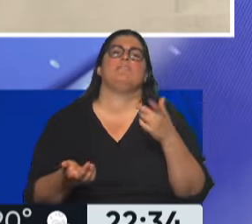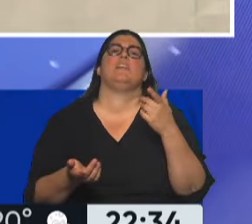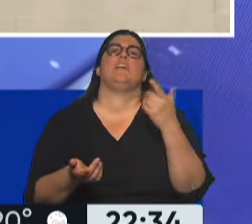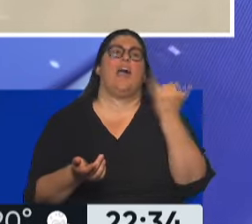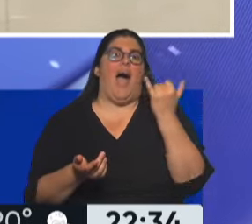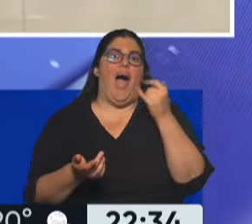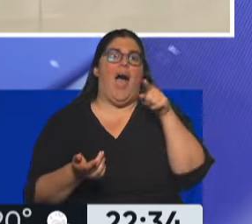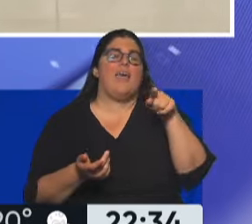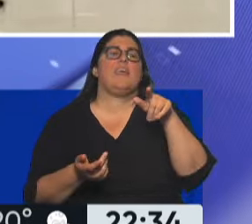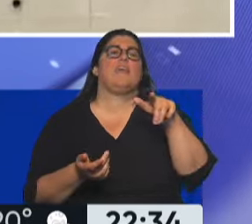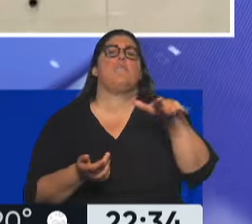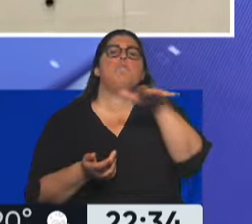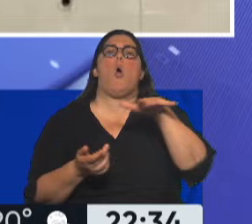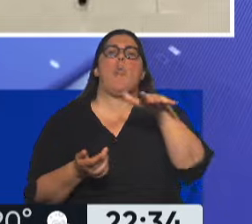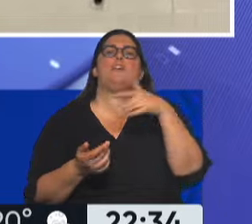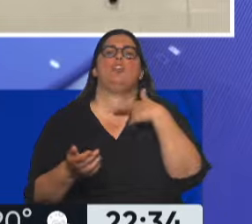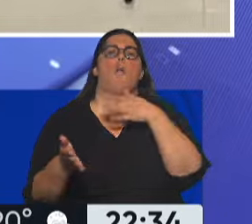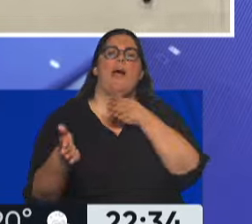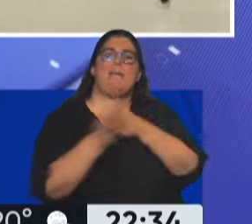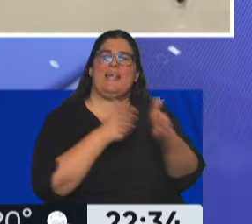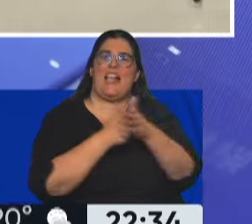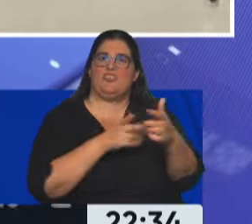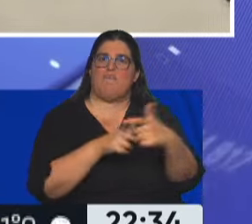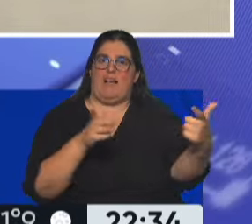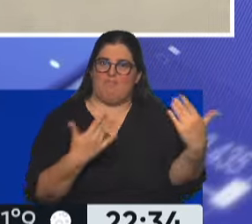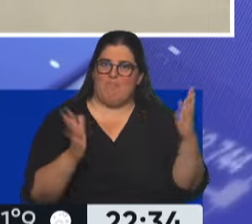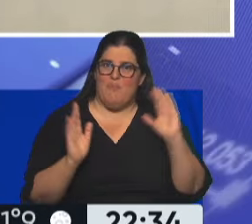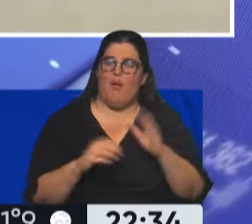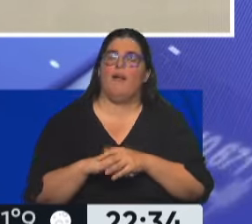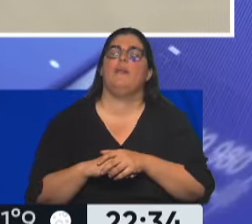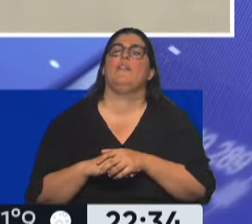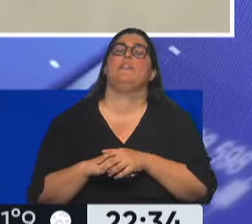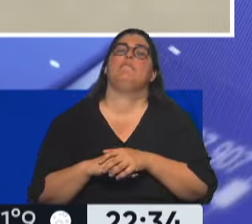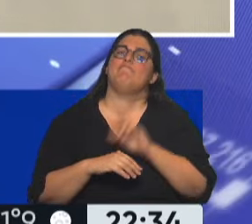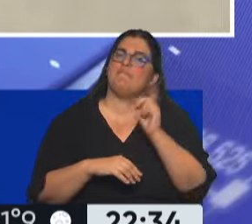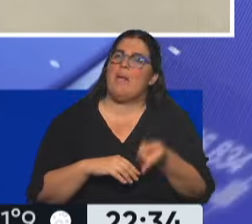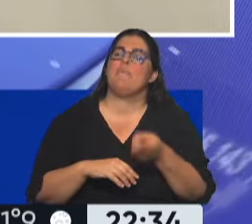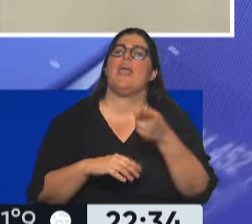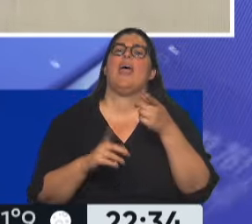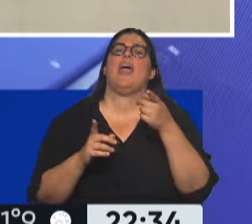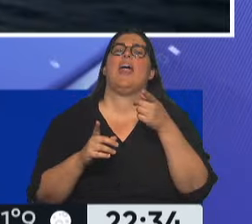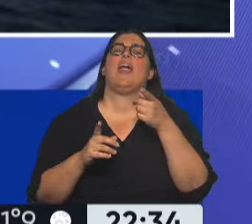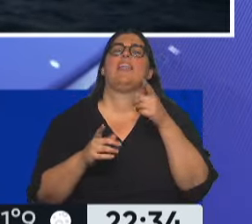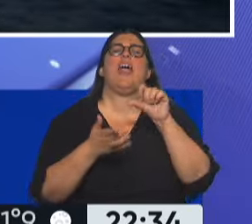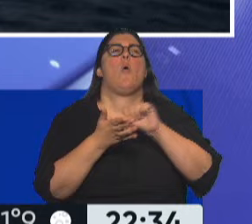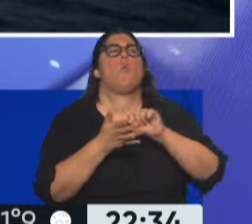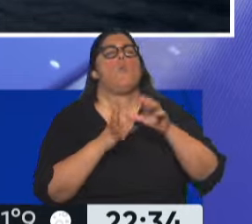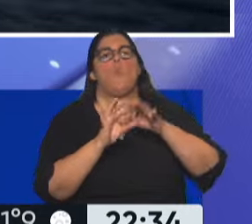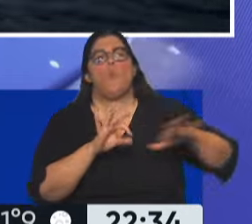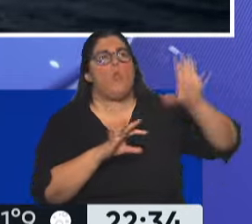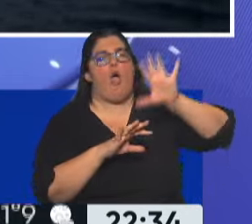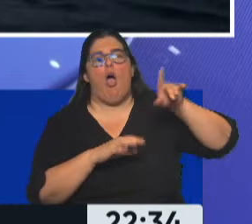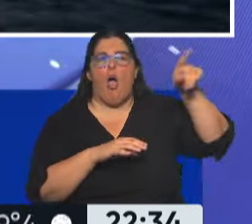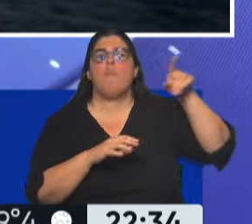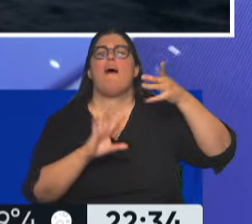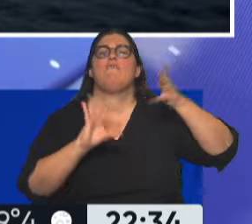de migración mucho mayor y eso implica que además la composición étnica de los países europeos en el corto y mediano plazo